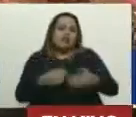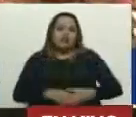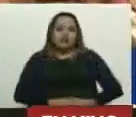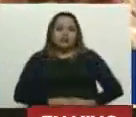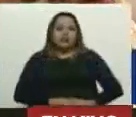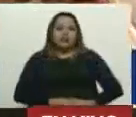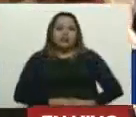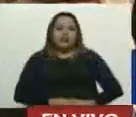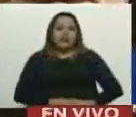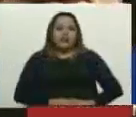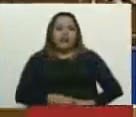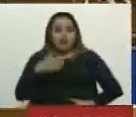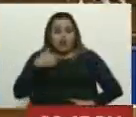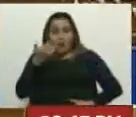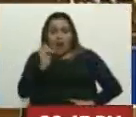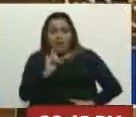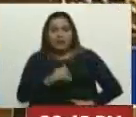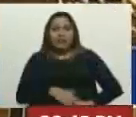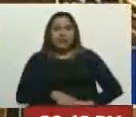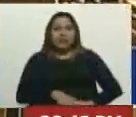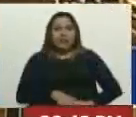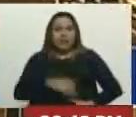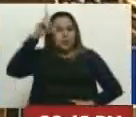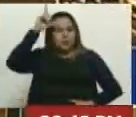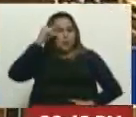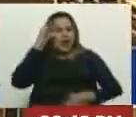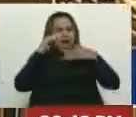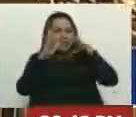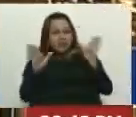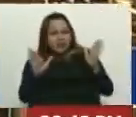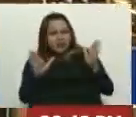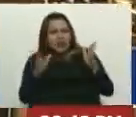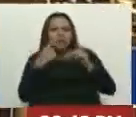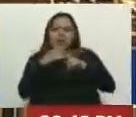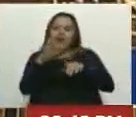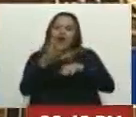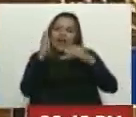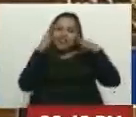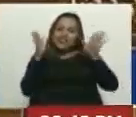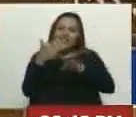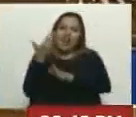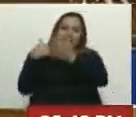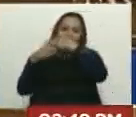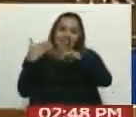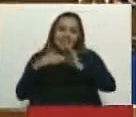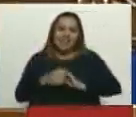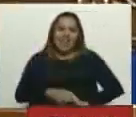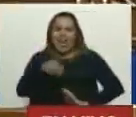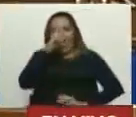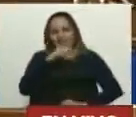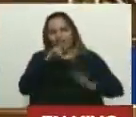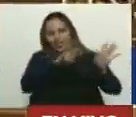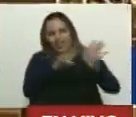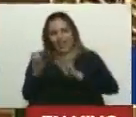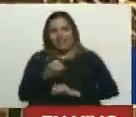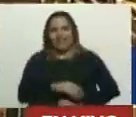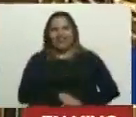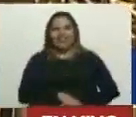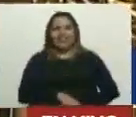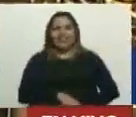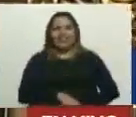tengo tengo un déficit de atención, pero tratado al estilo de los años 70. Imagínate tú,